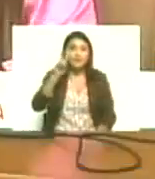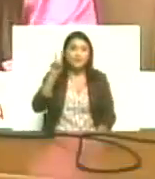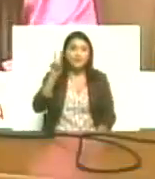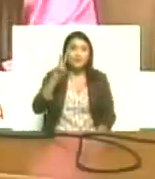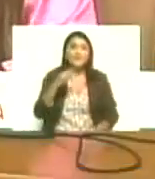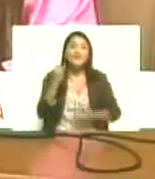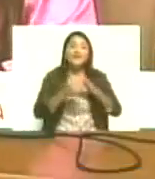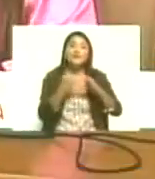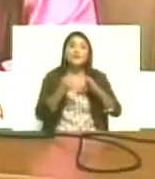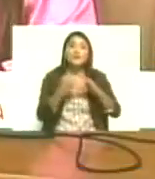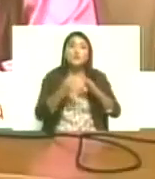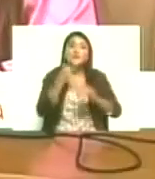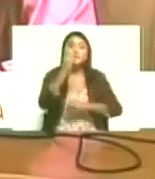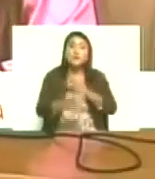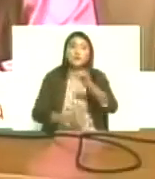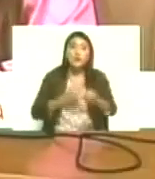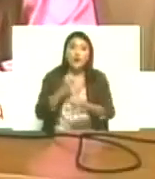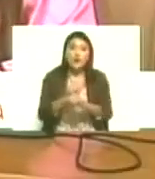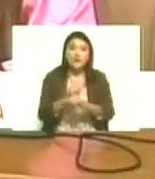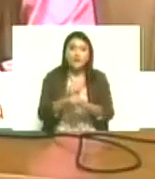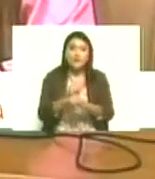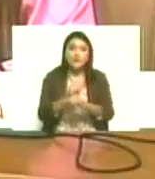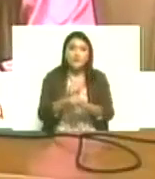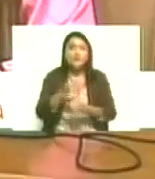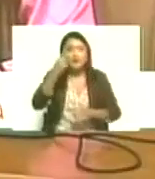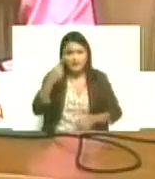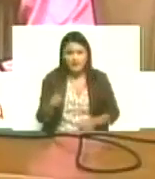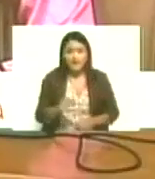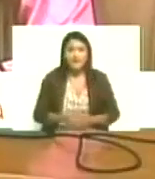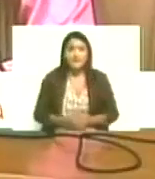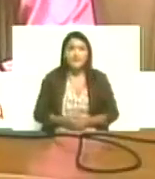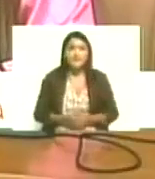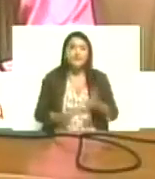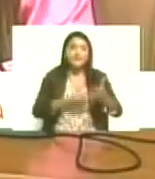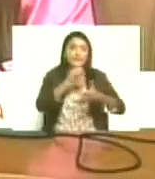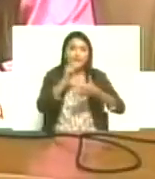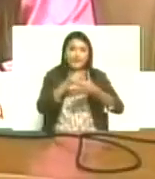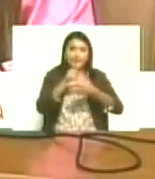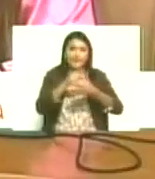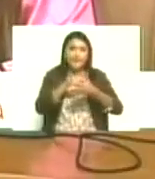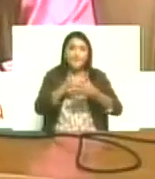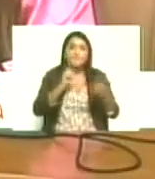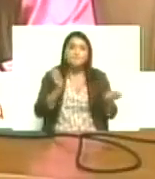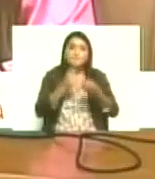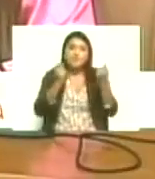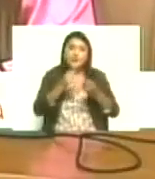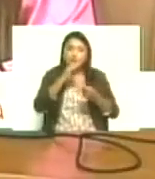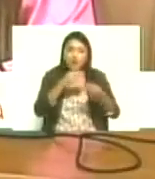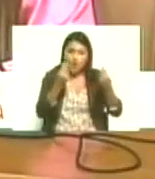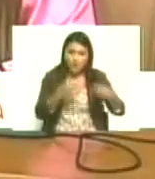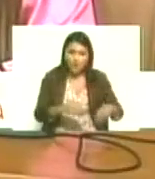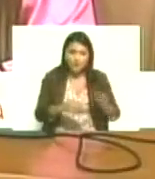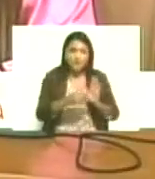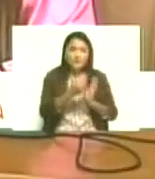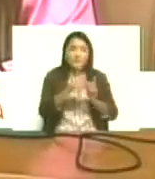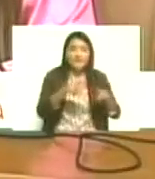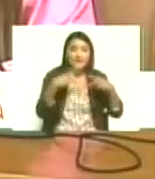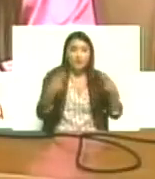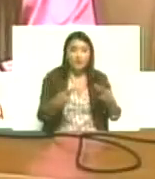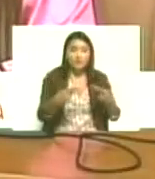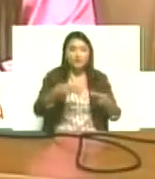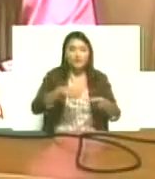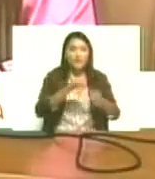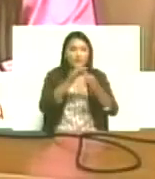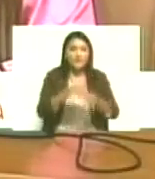y escenarios internacionales que corresponda. Quinto, publicar el presente acuerdo en la Gaceta Oficial de la